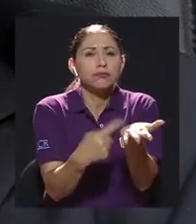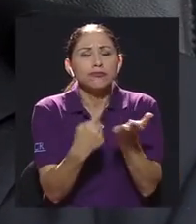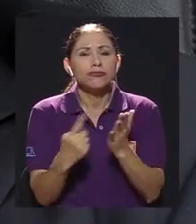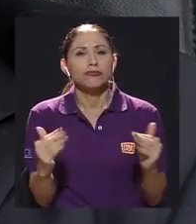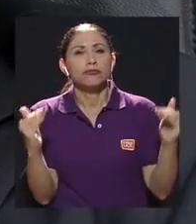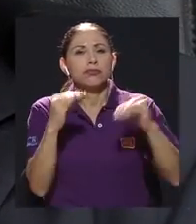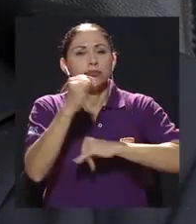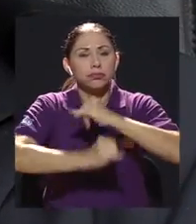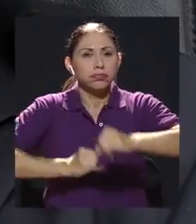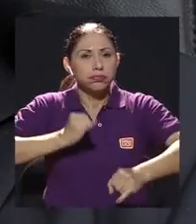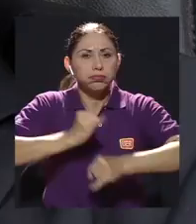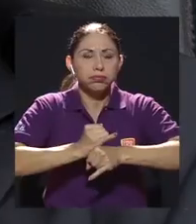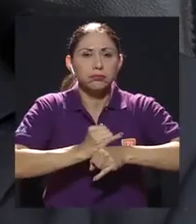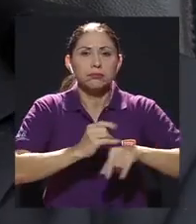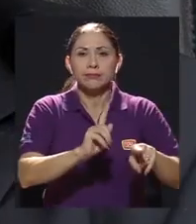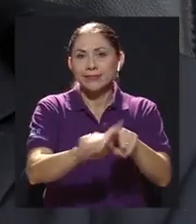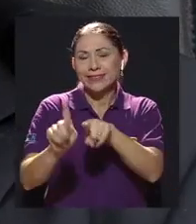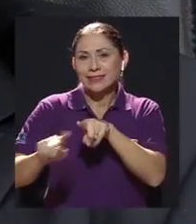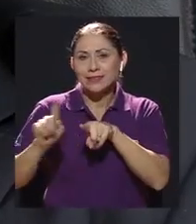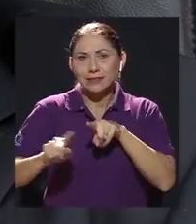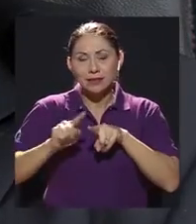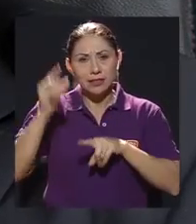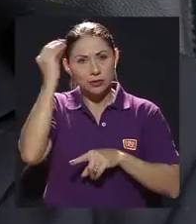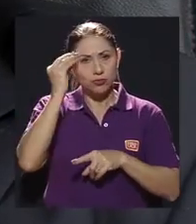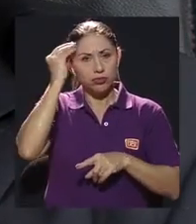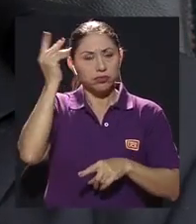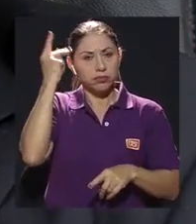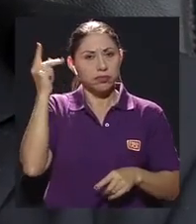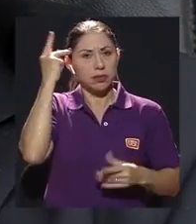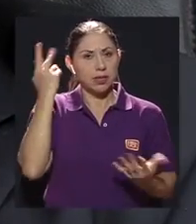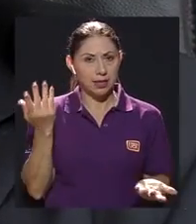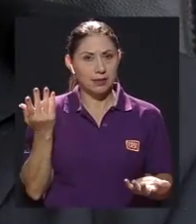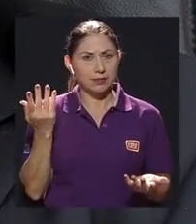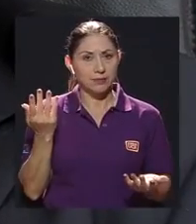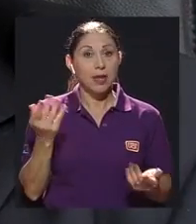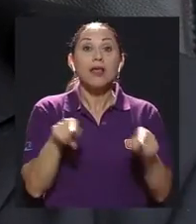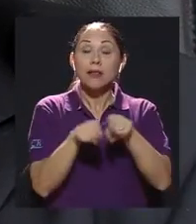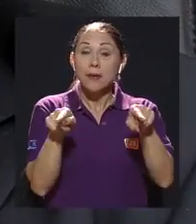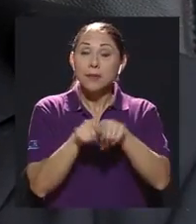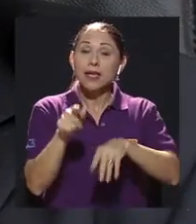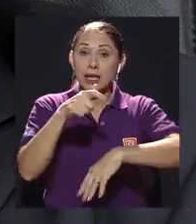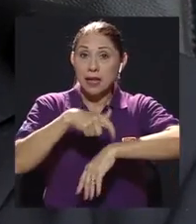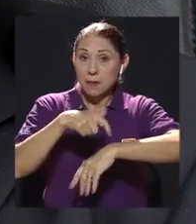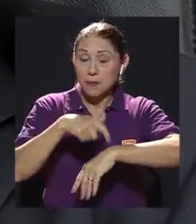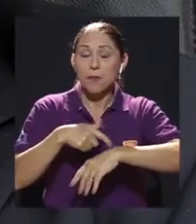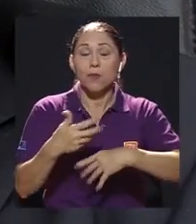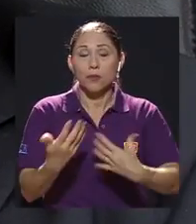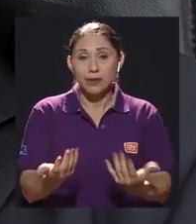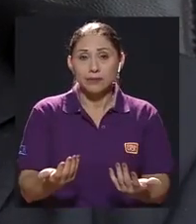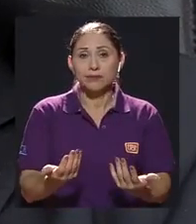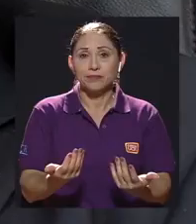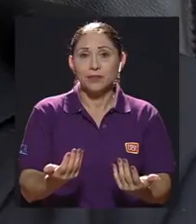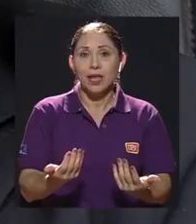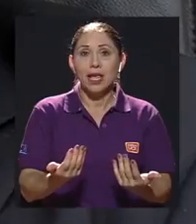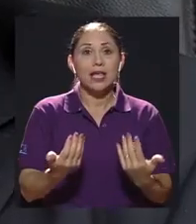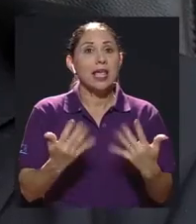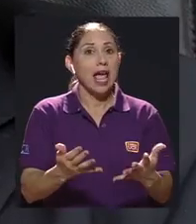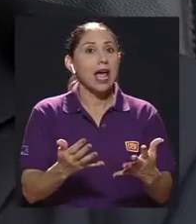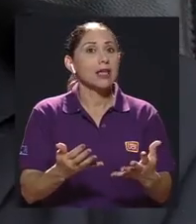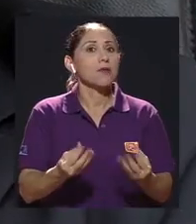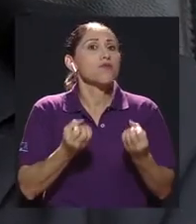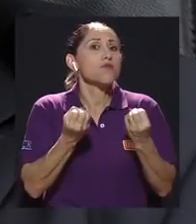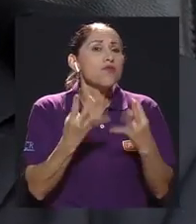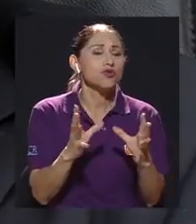sobre distintas posiciones políticas. Es la época también en que hay grandes